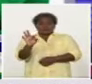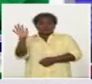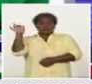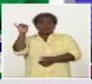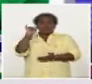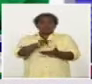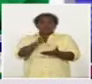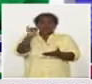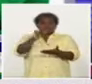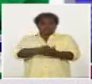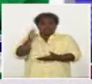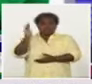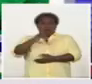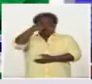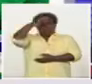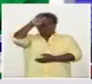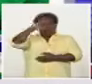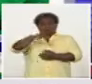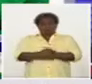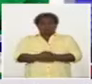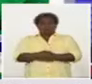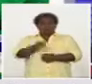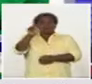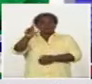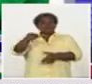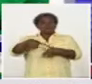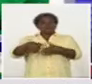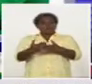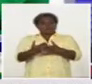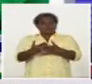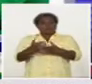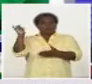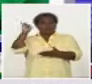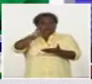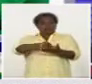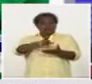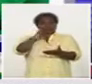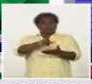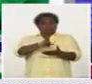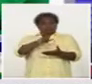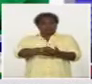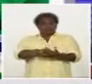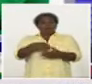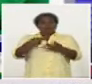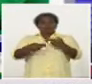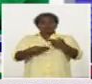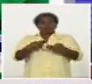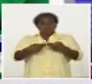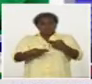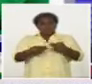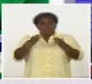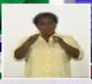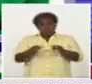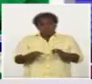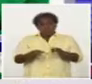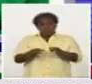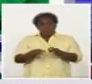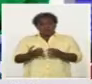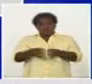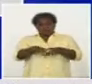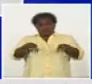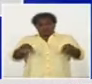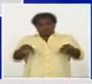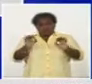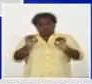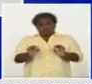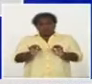arribaron a Cuba en los últimos días y se hace el diagnóstico por el protocolo establecido. En el gráfico se puede